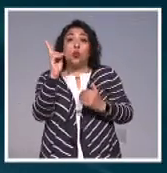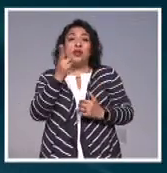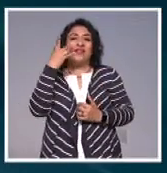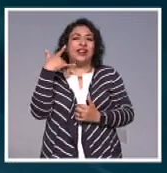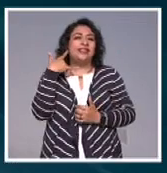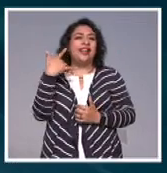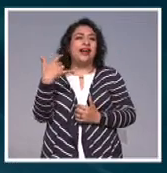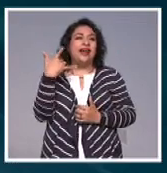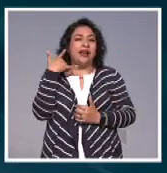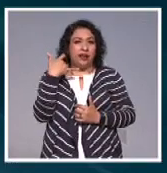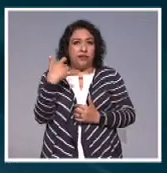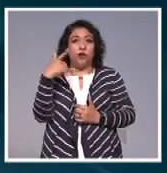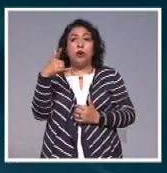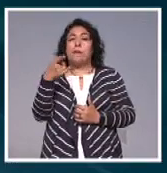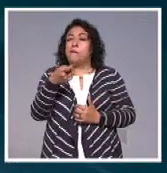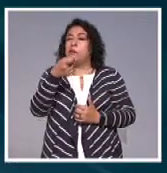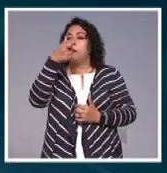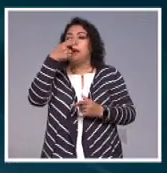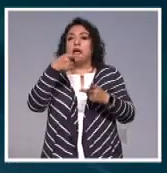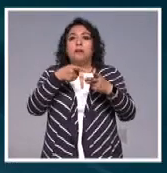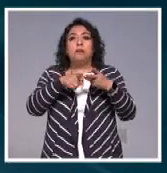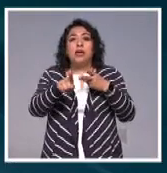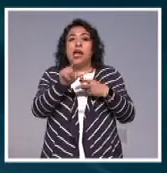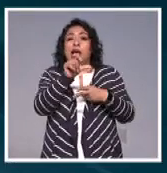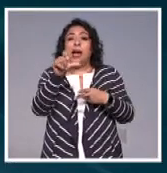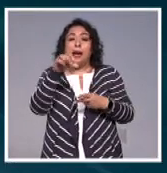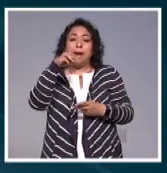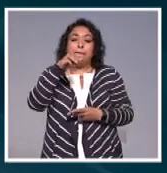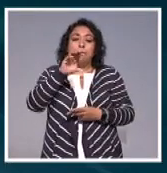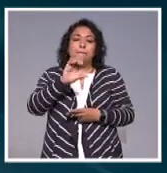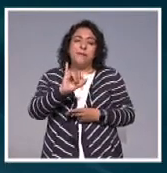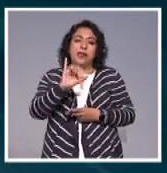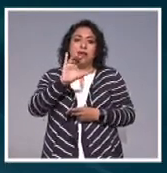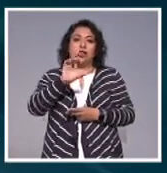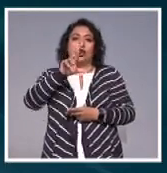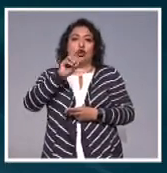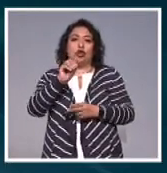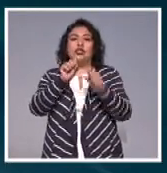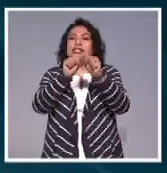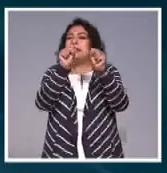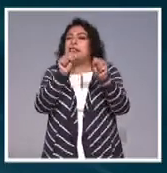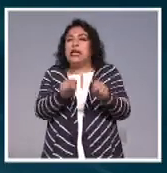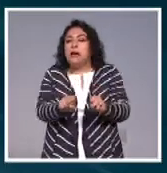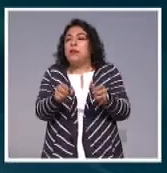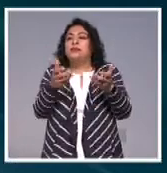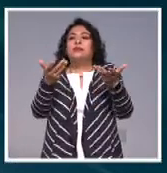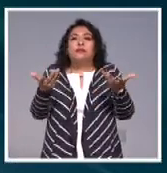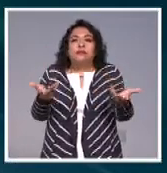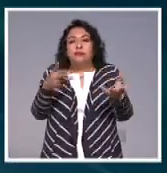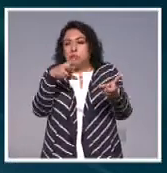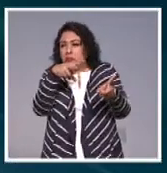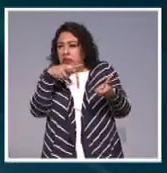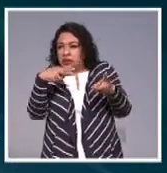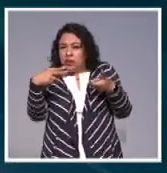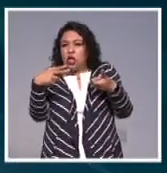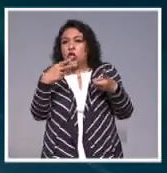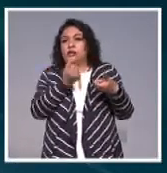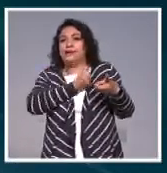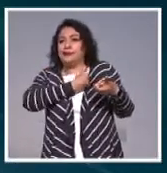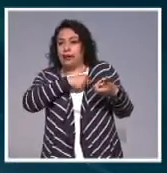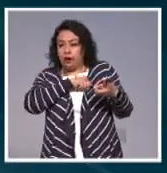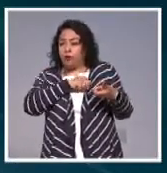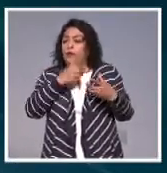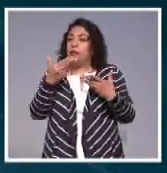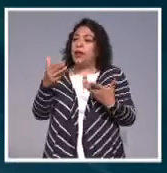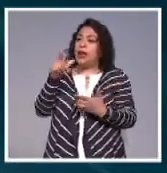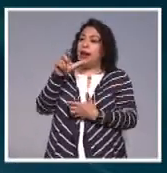de California y es pionera en microsistemas que tienen que ver con un enfoque en salud.